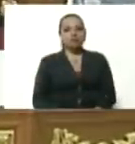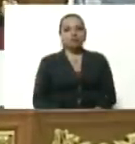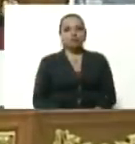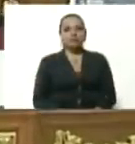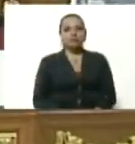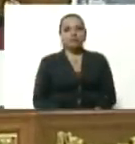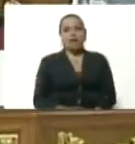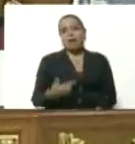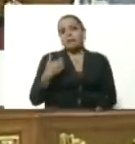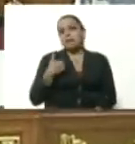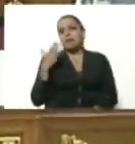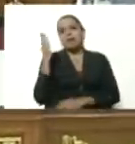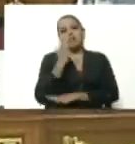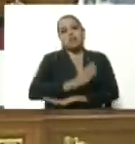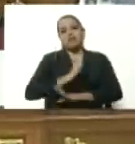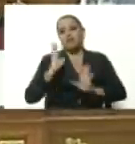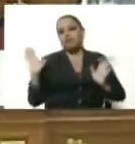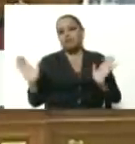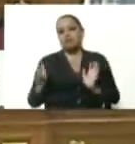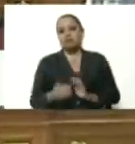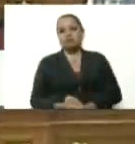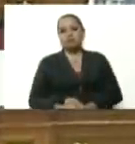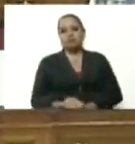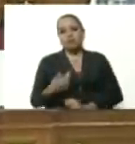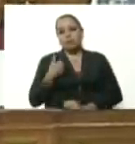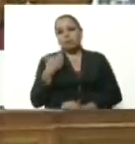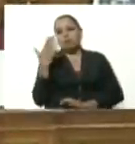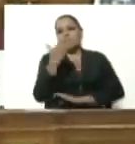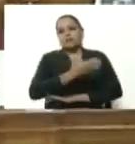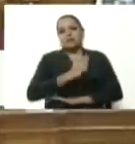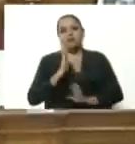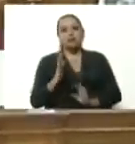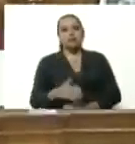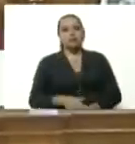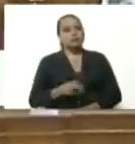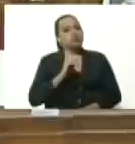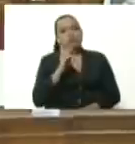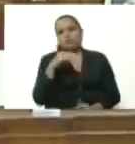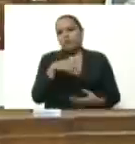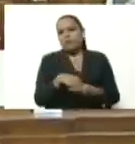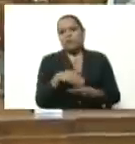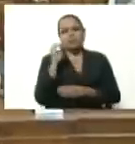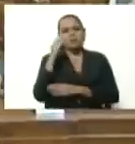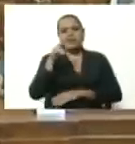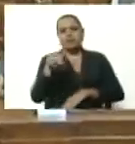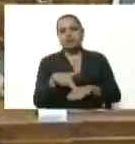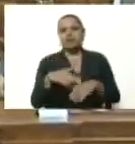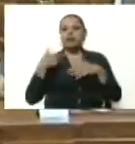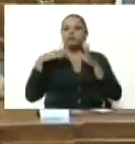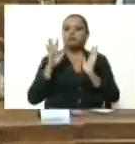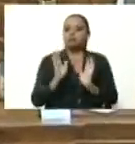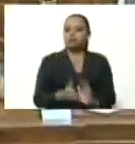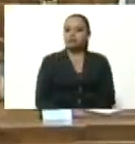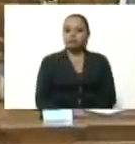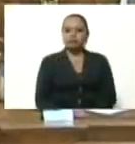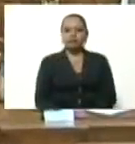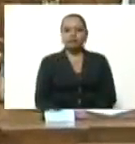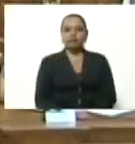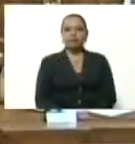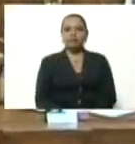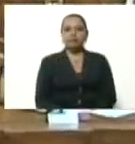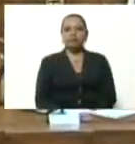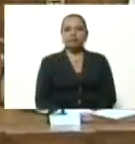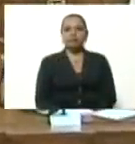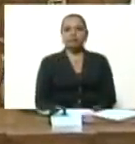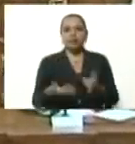van a sancionar. Me van a sancionar, ¿no? No me voy a meter ahí. Cara. Vamos a dejar